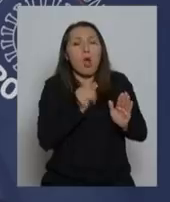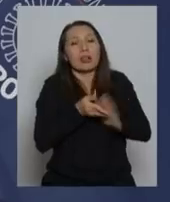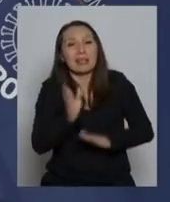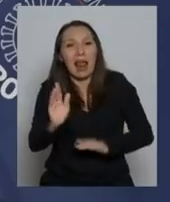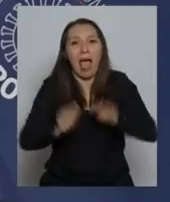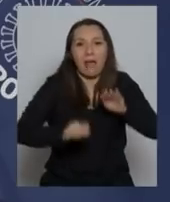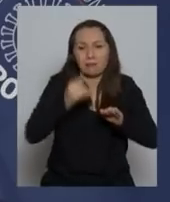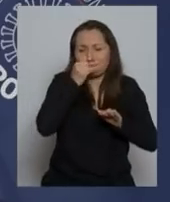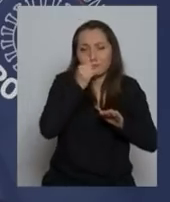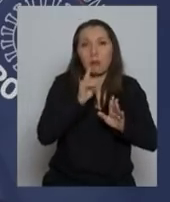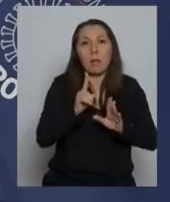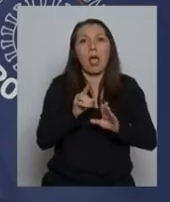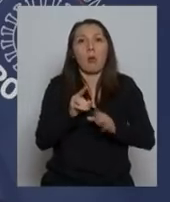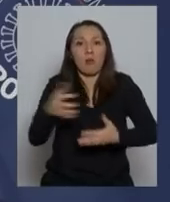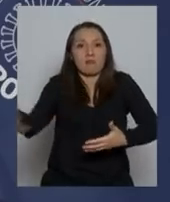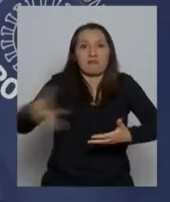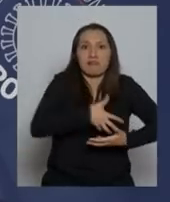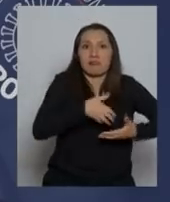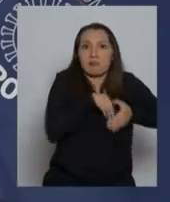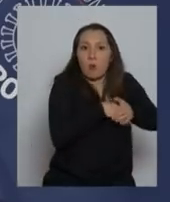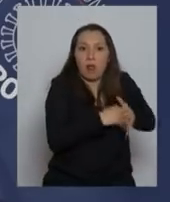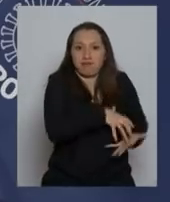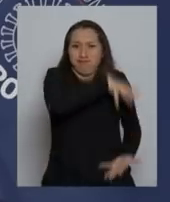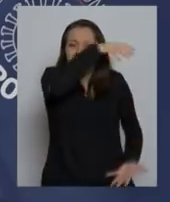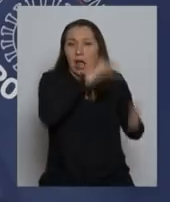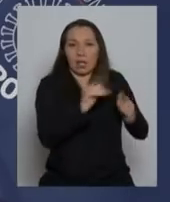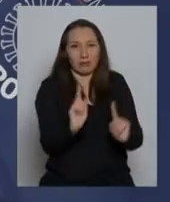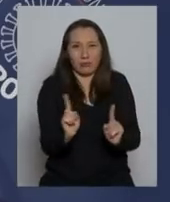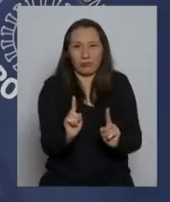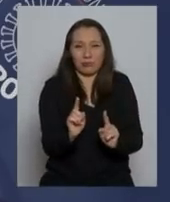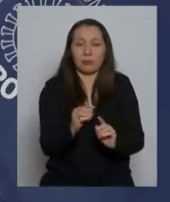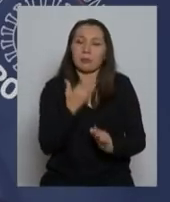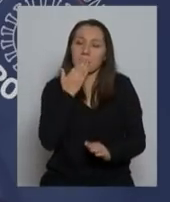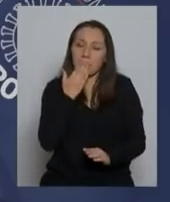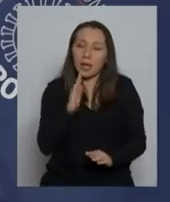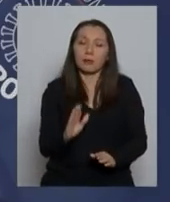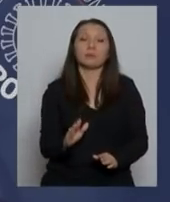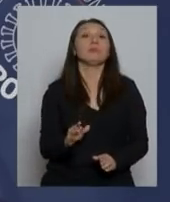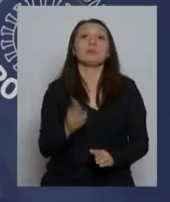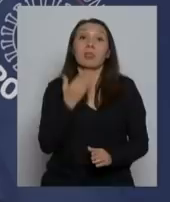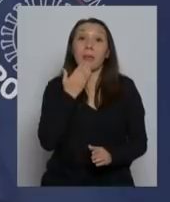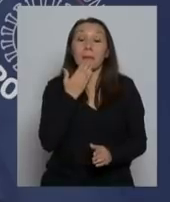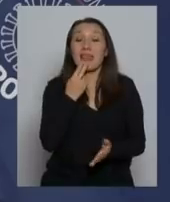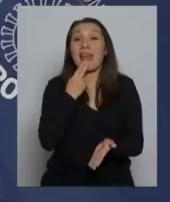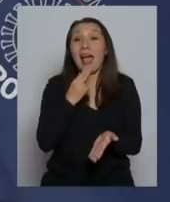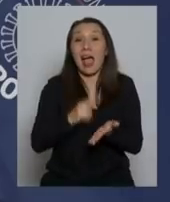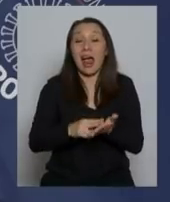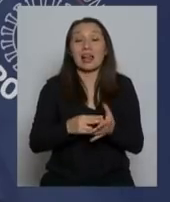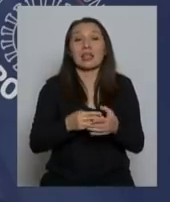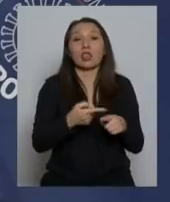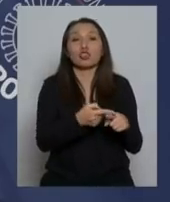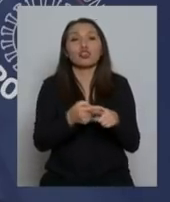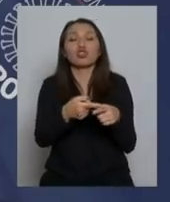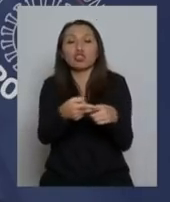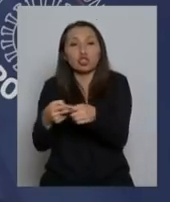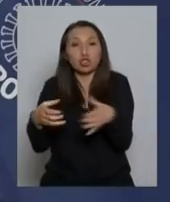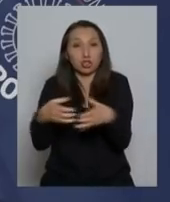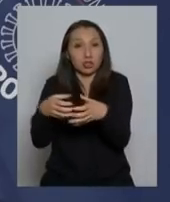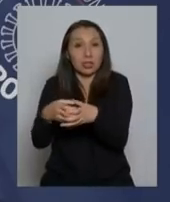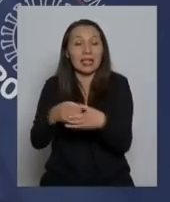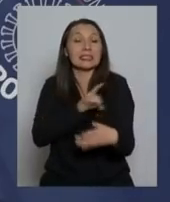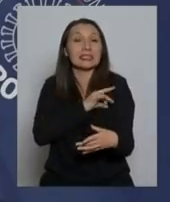llamar, por supuesto, al acaparamiento. Respecto a la carta de la Sociedad Chilena de